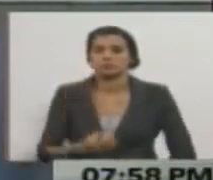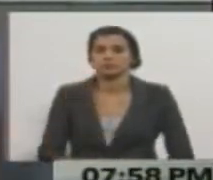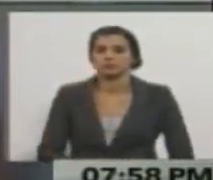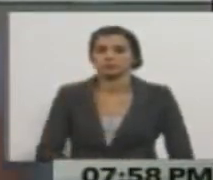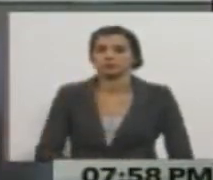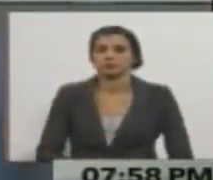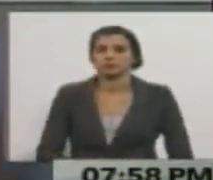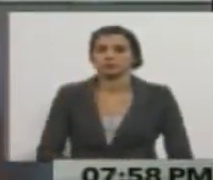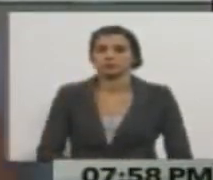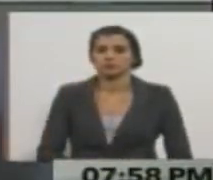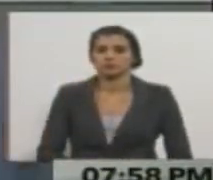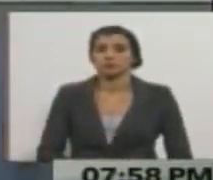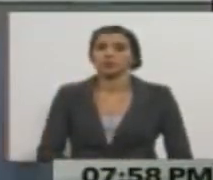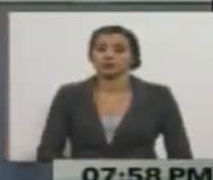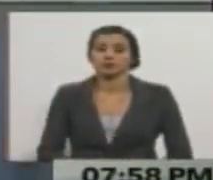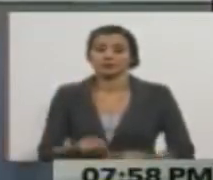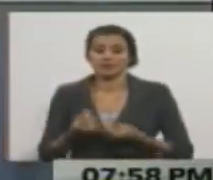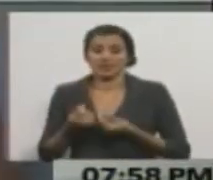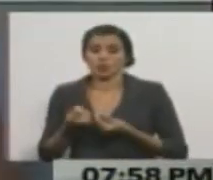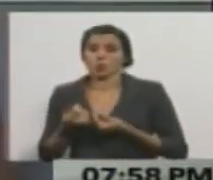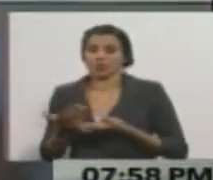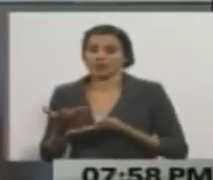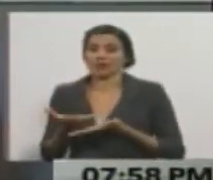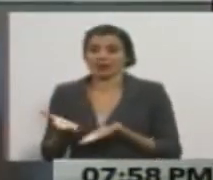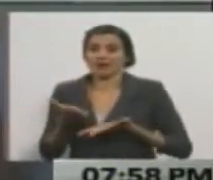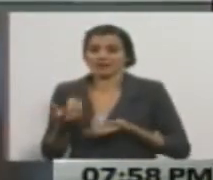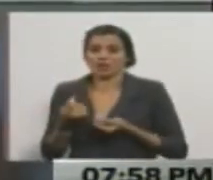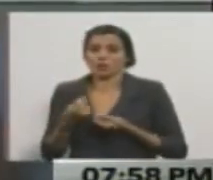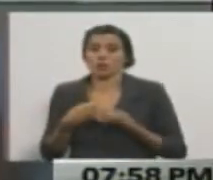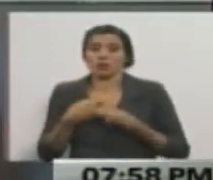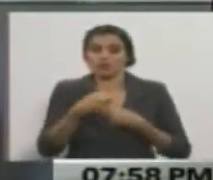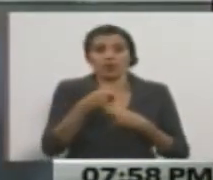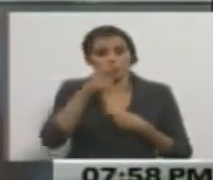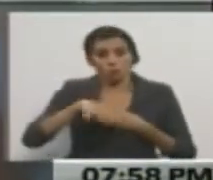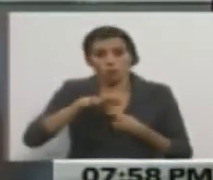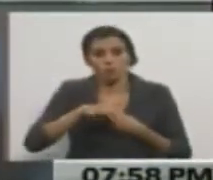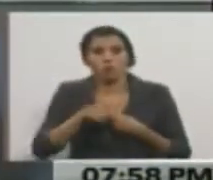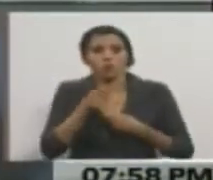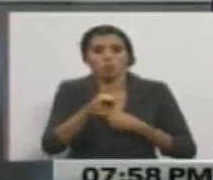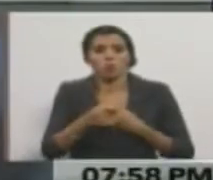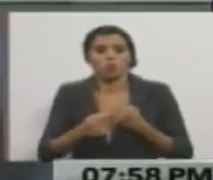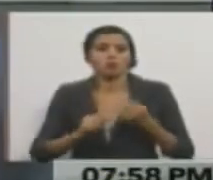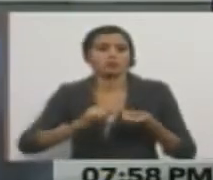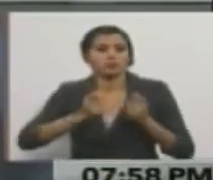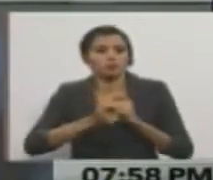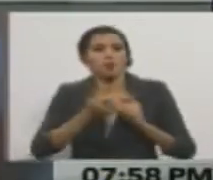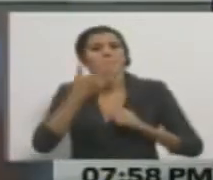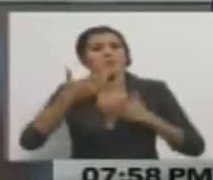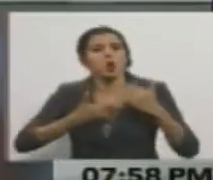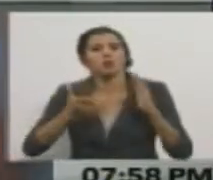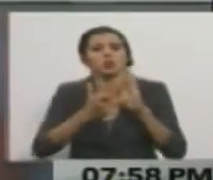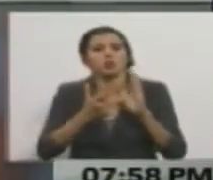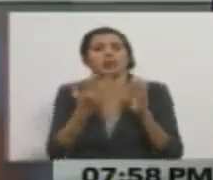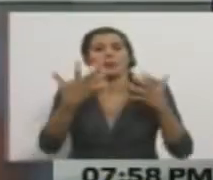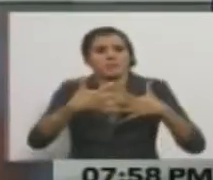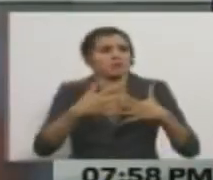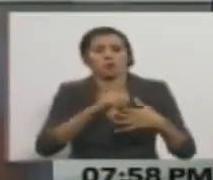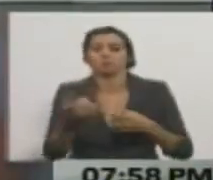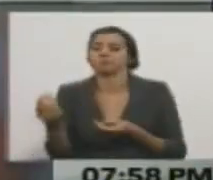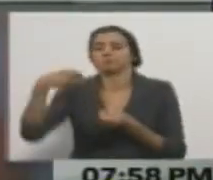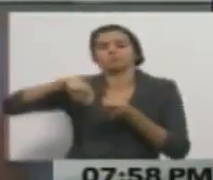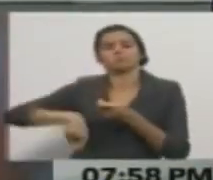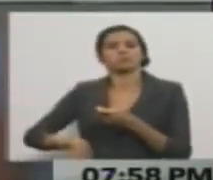ganancias que se quedan en manos privadas y que no van a la actualización tecnológica. Eso, y solo